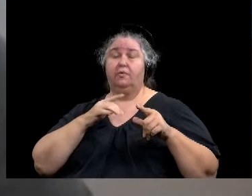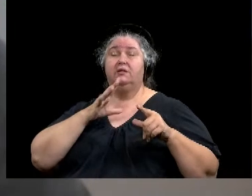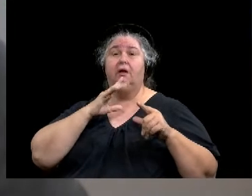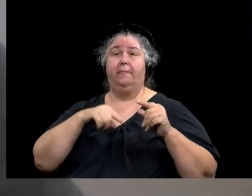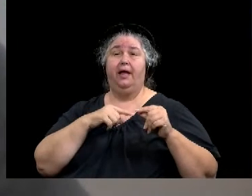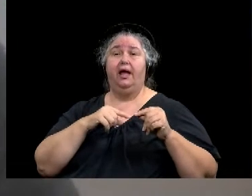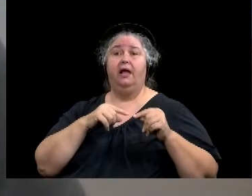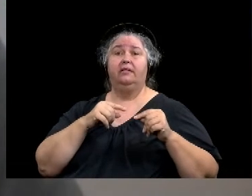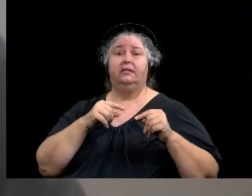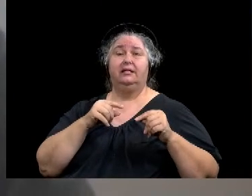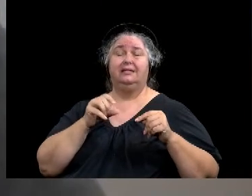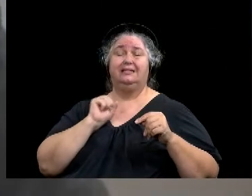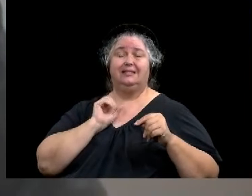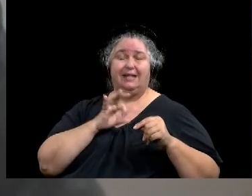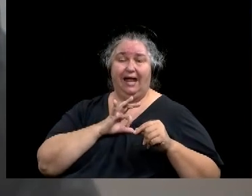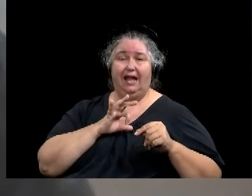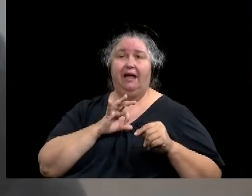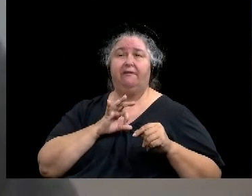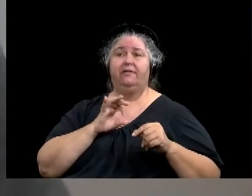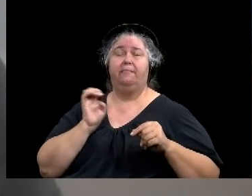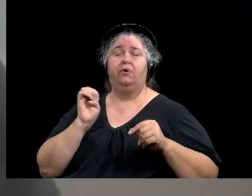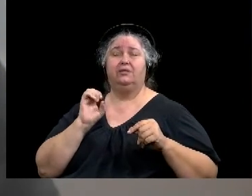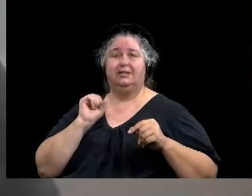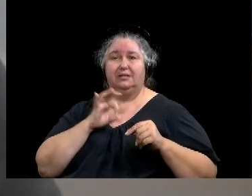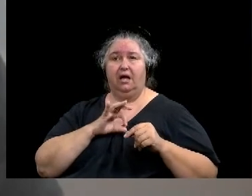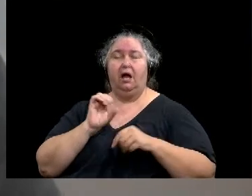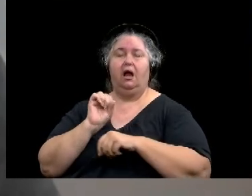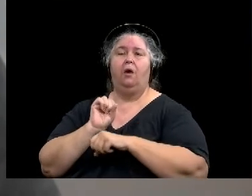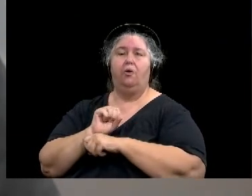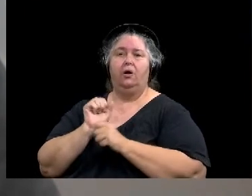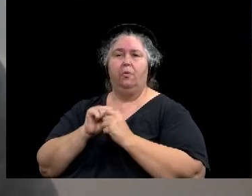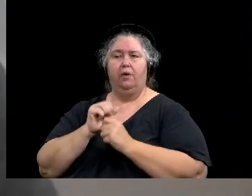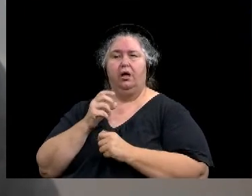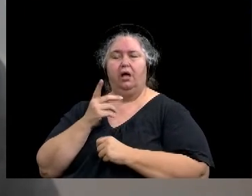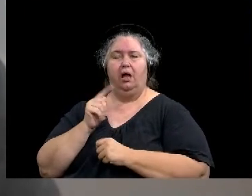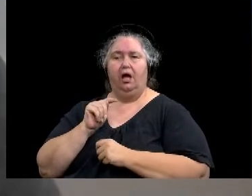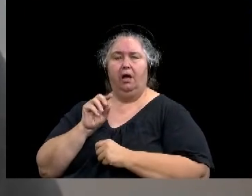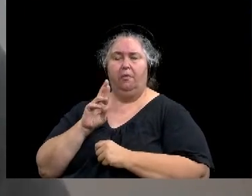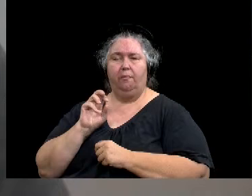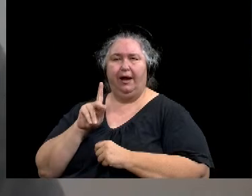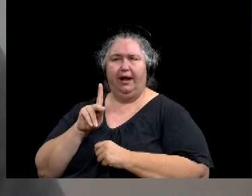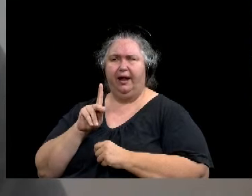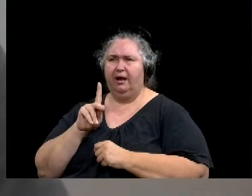aquí en los empleados y todo esto estamos trabajando